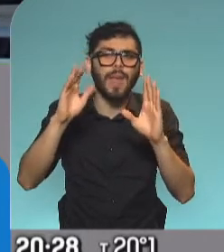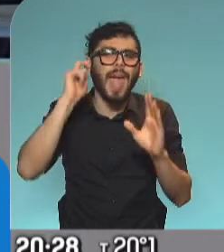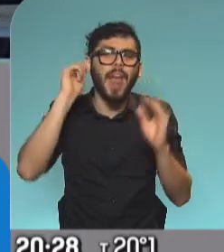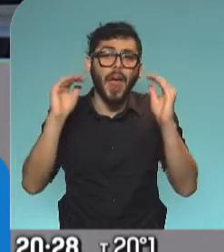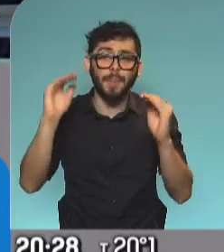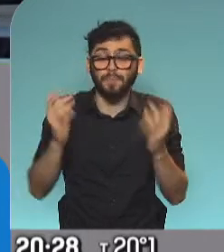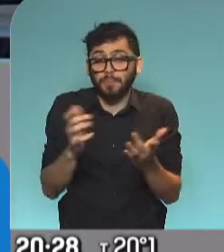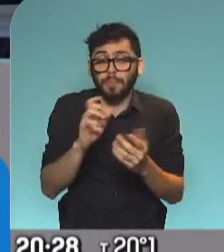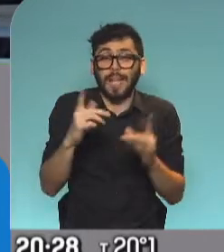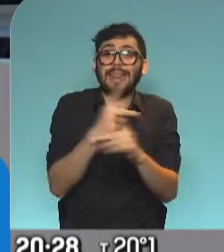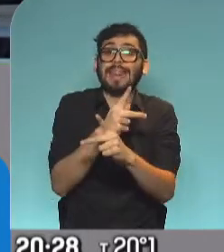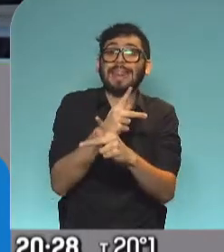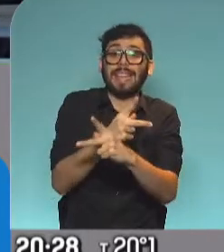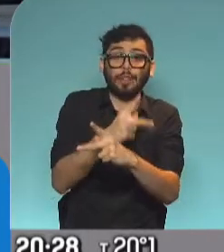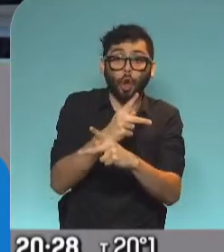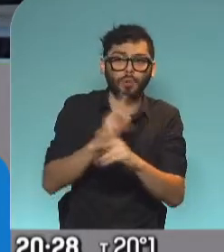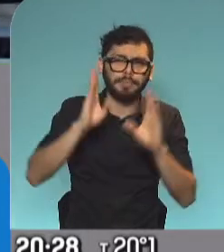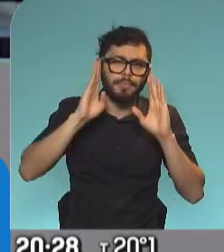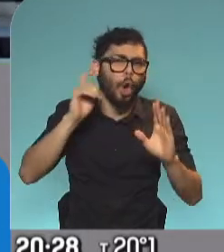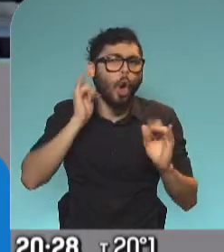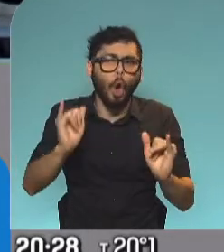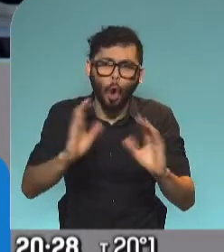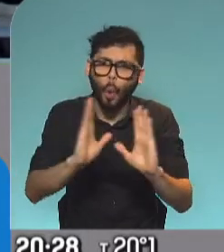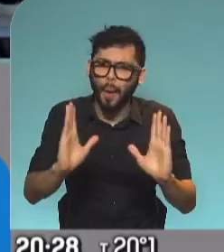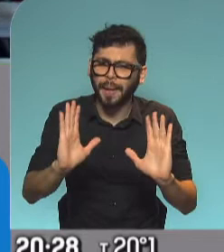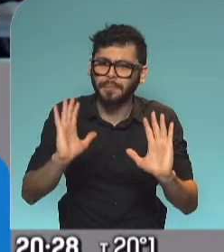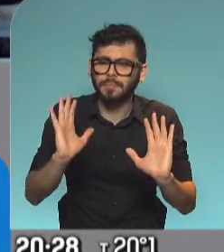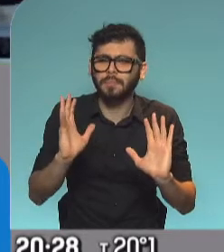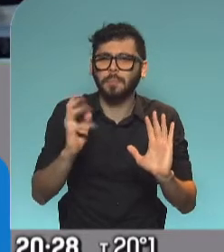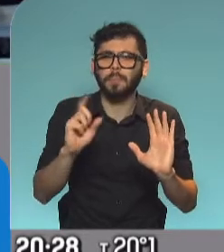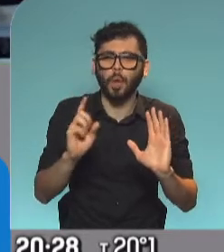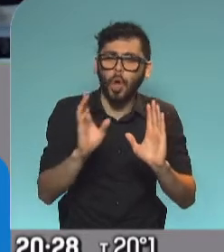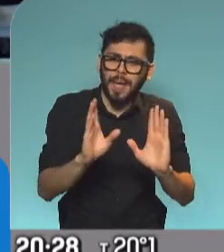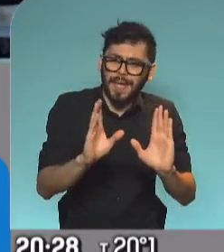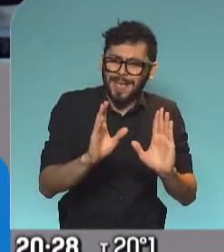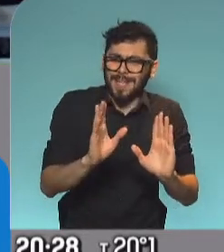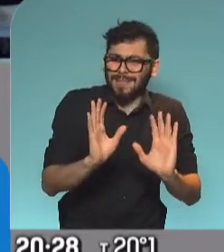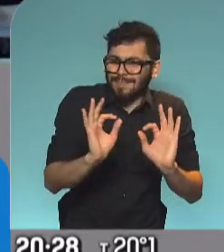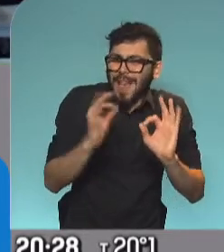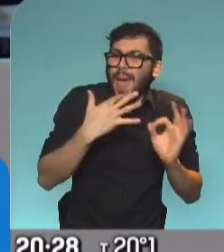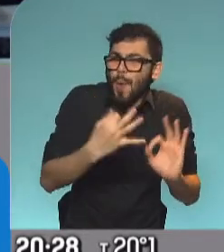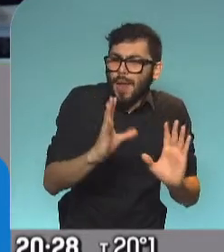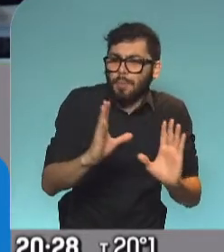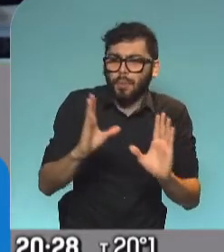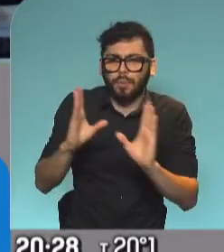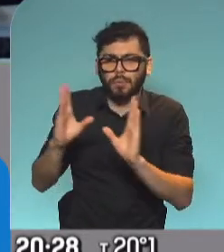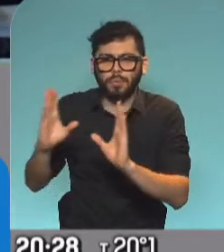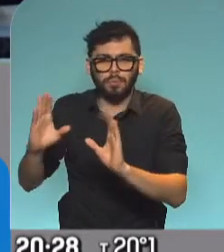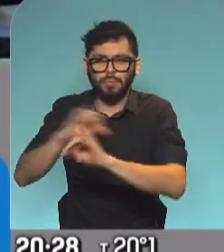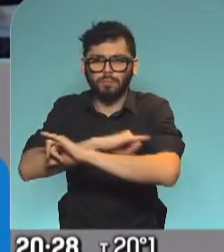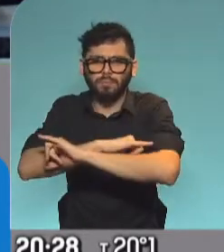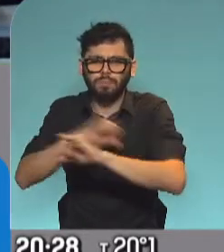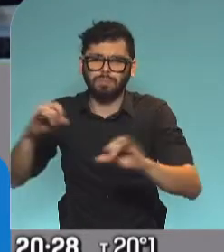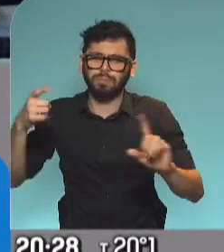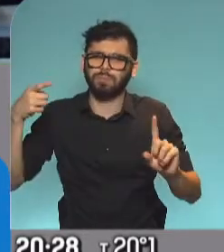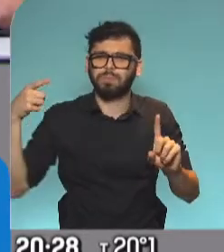un rango más joven. Ahora bien, de ese dicho a este comunicado quizás haya un trecho importante. Sí,